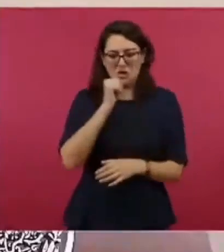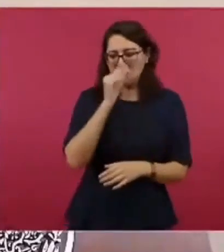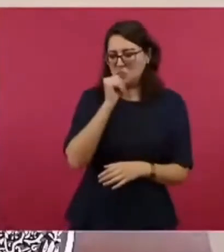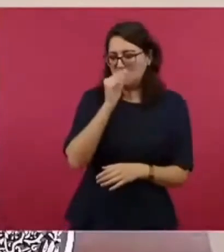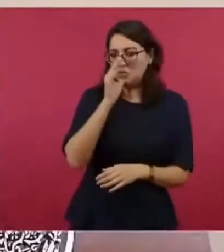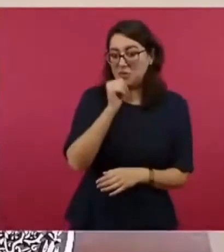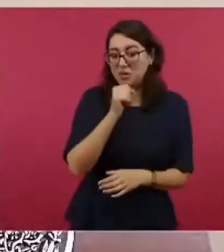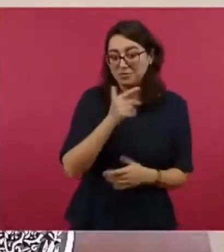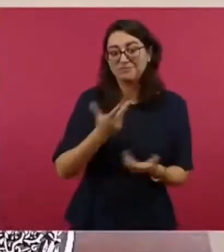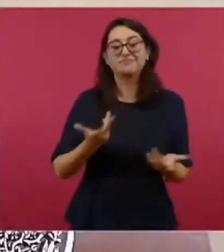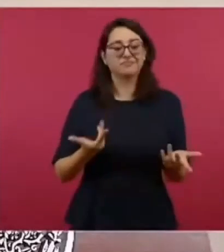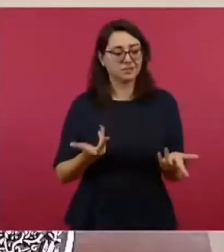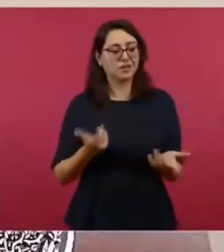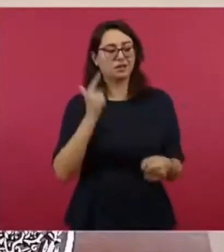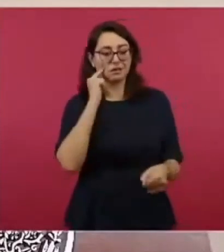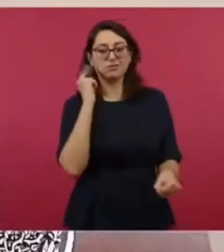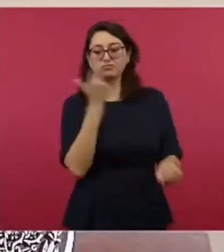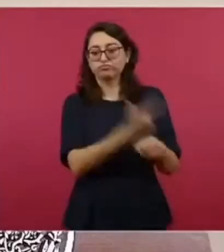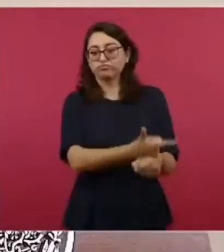y porque